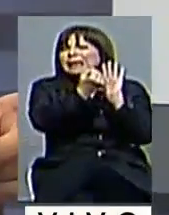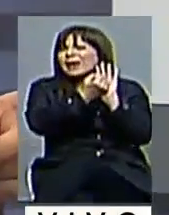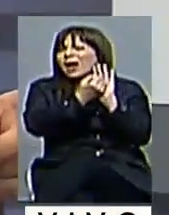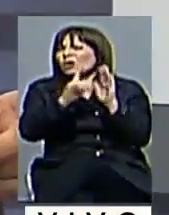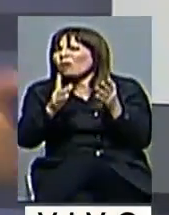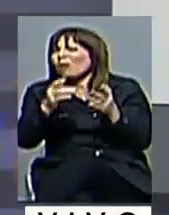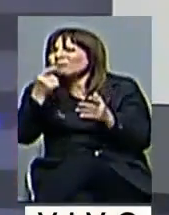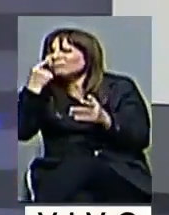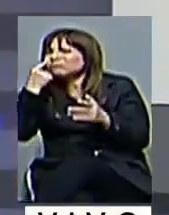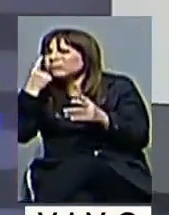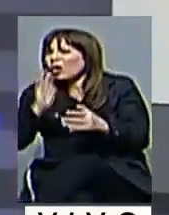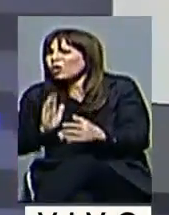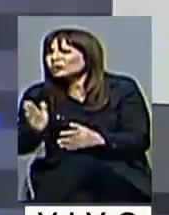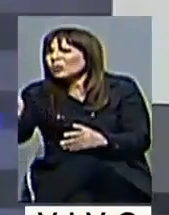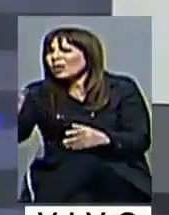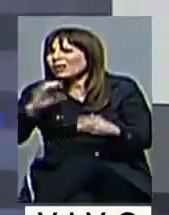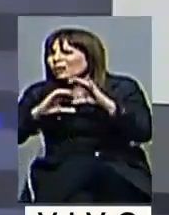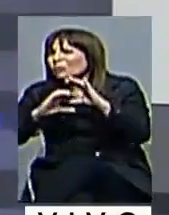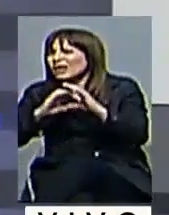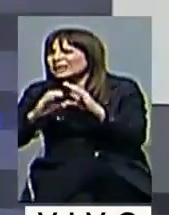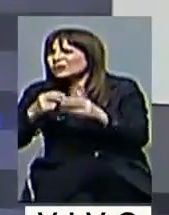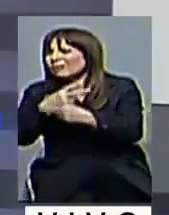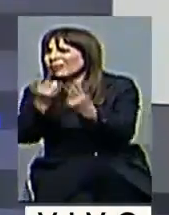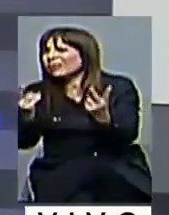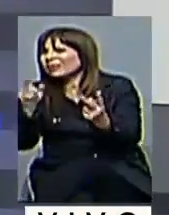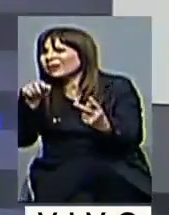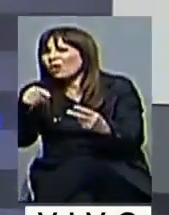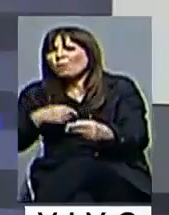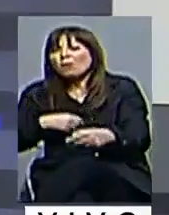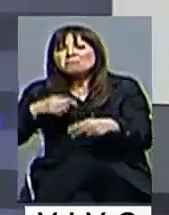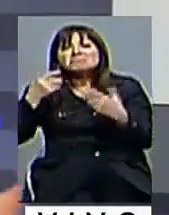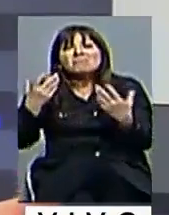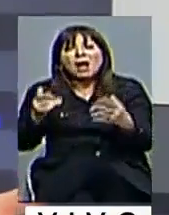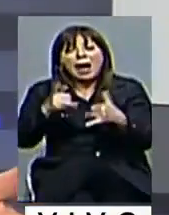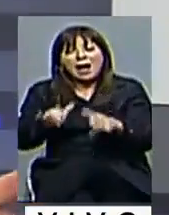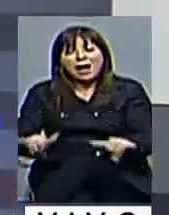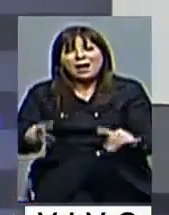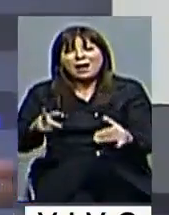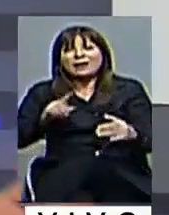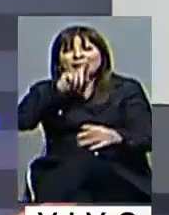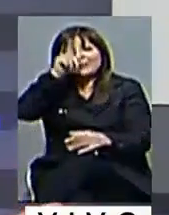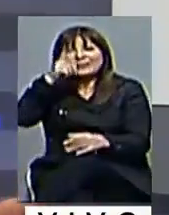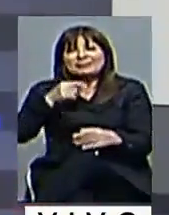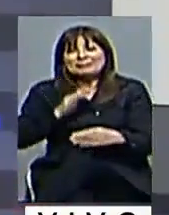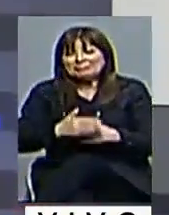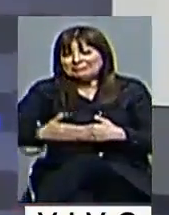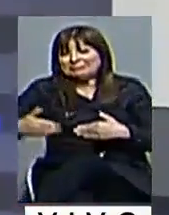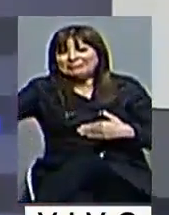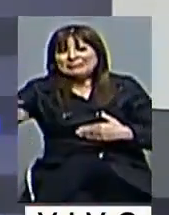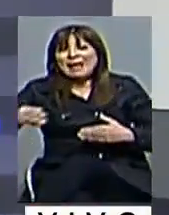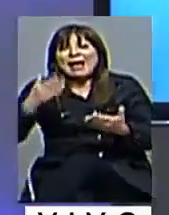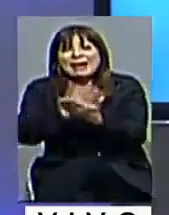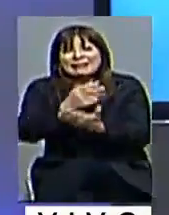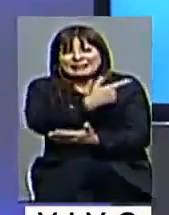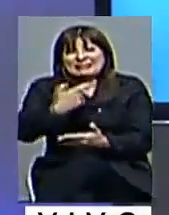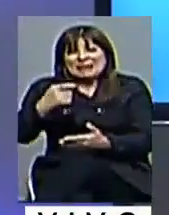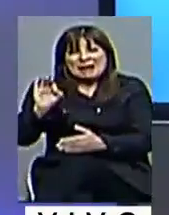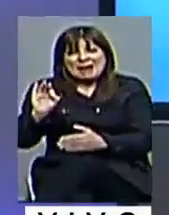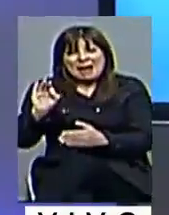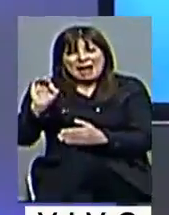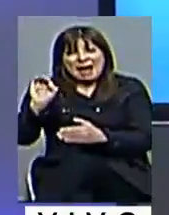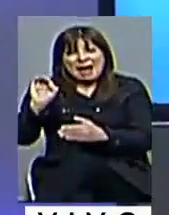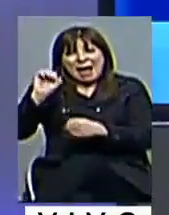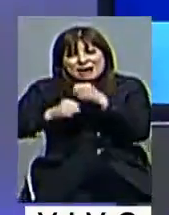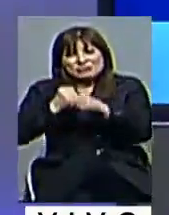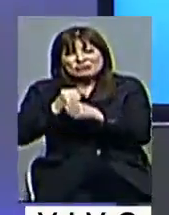términos comunicacionales. Por lo tanto, te digo, si se instala como tradición de aquí en 100 años más estamos en lo mismo, bien. Pero si no, es una cosa